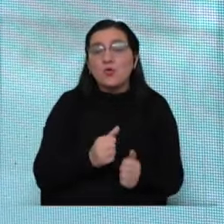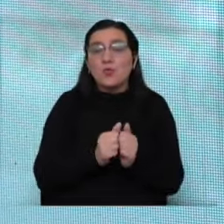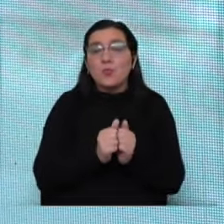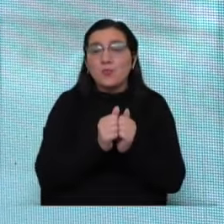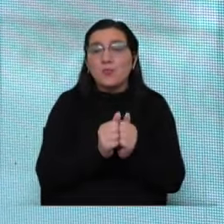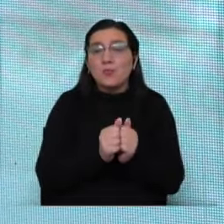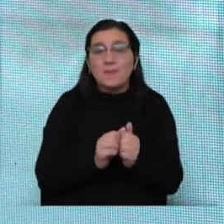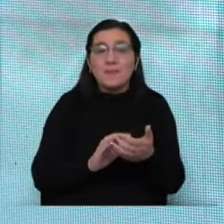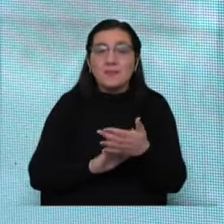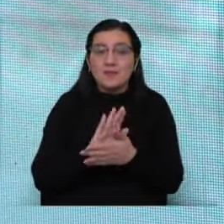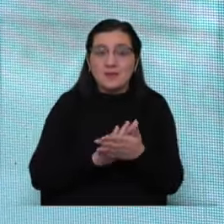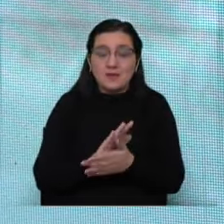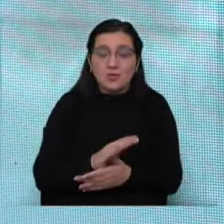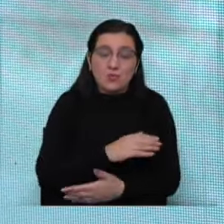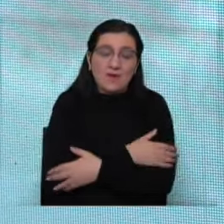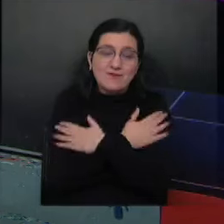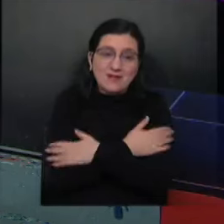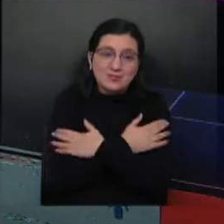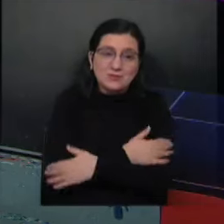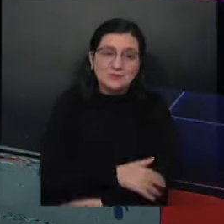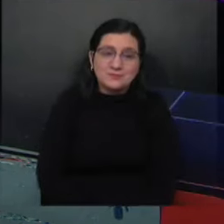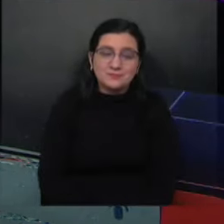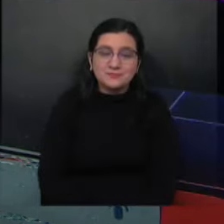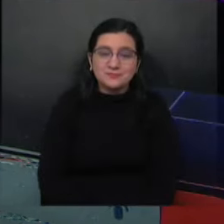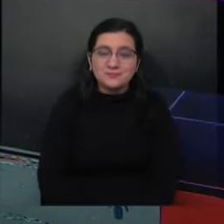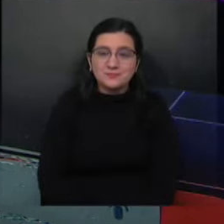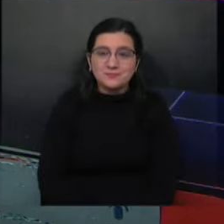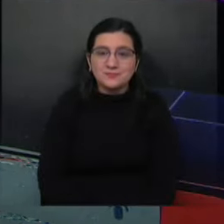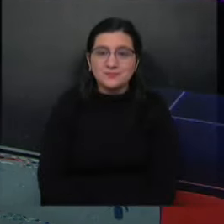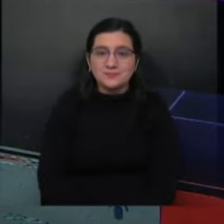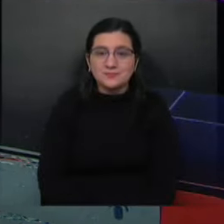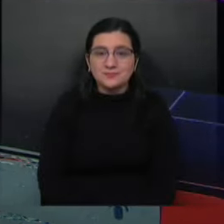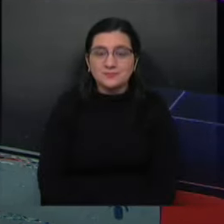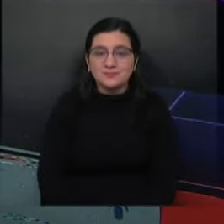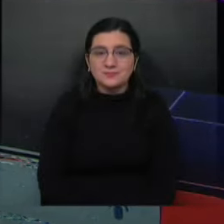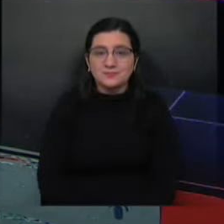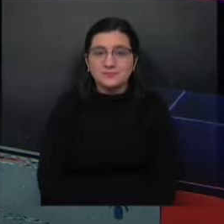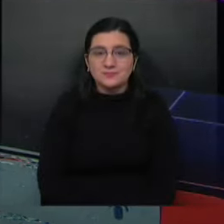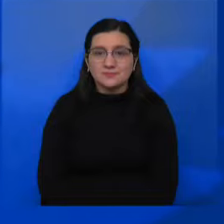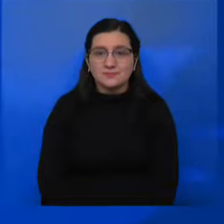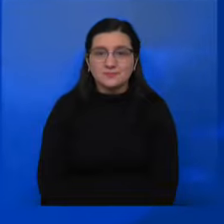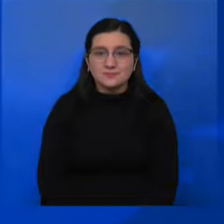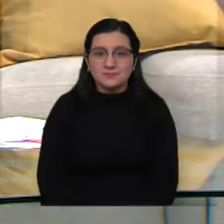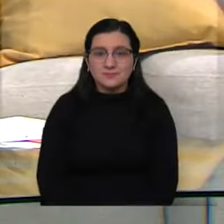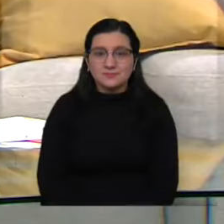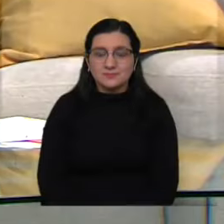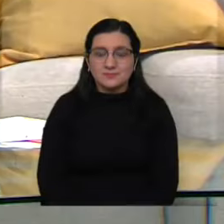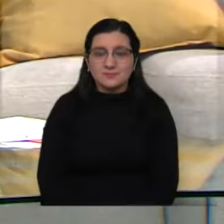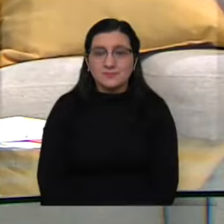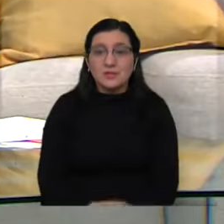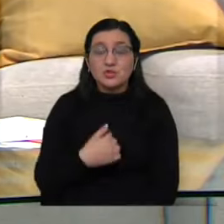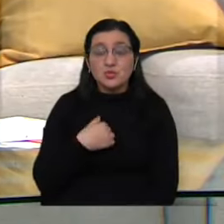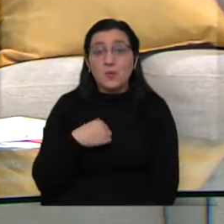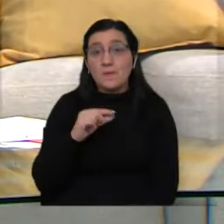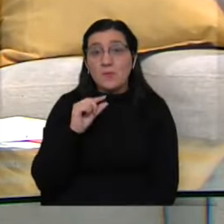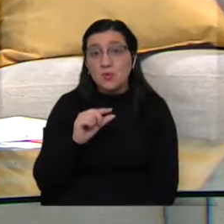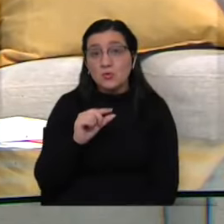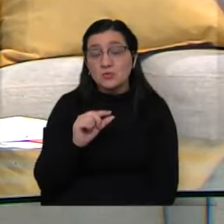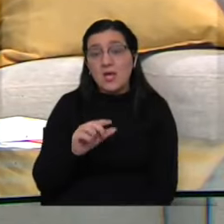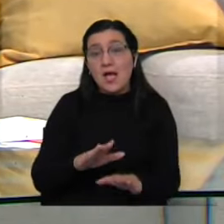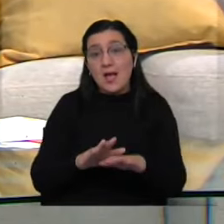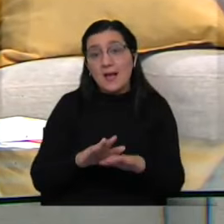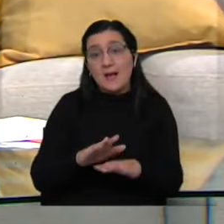el elenco y nos manda un abrazote así de personas celestes y azules yo mantuve pocas amistades de la infancia